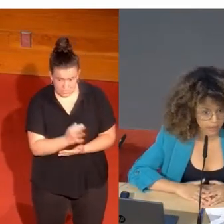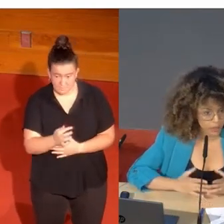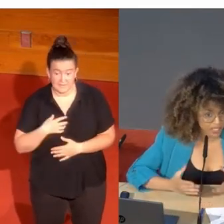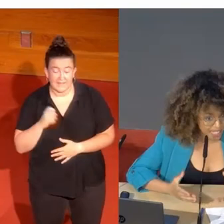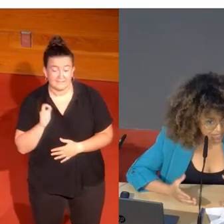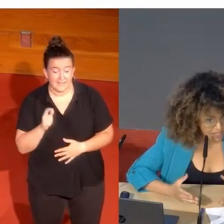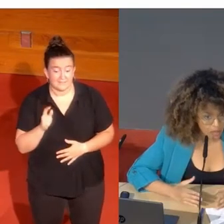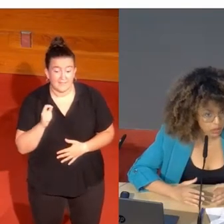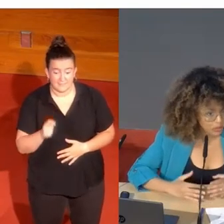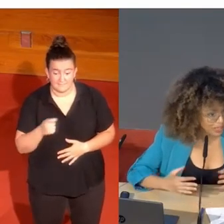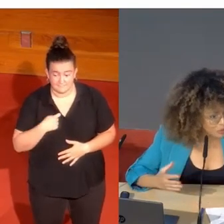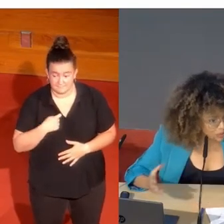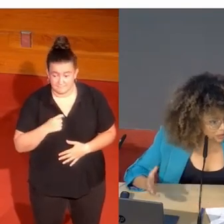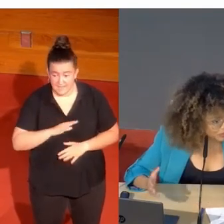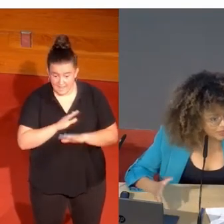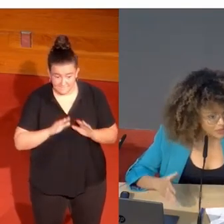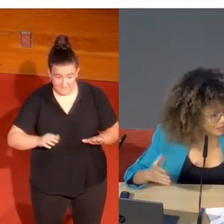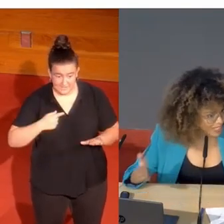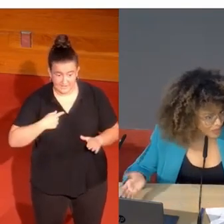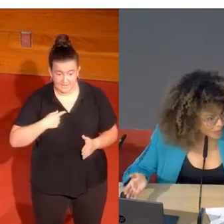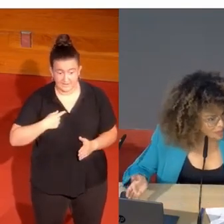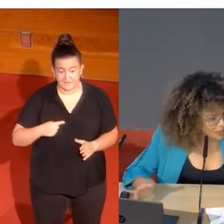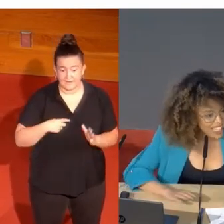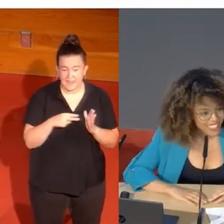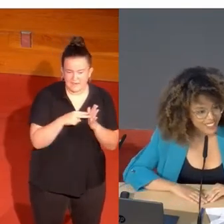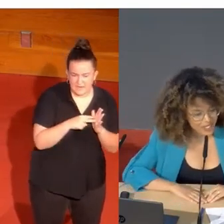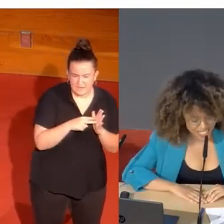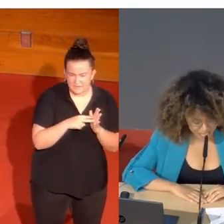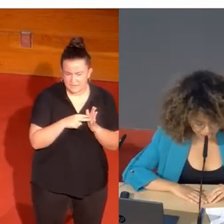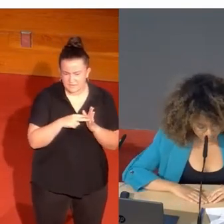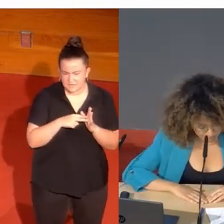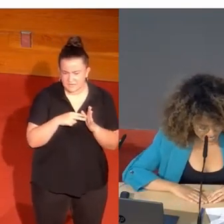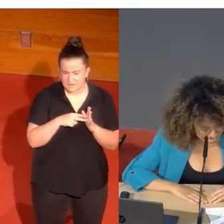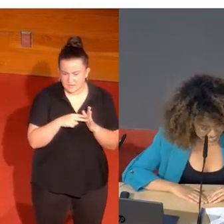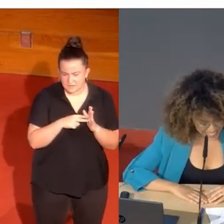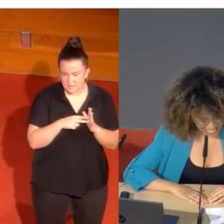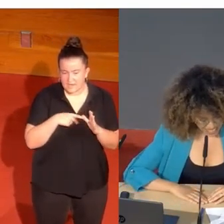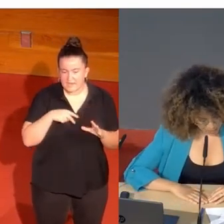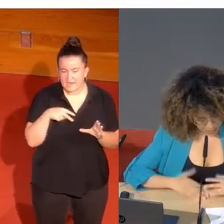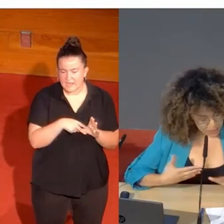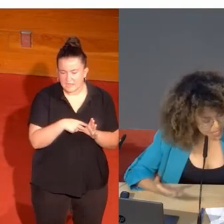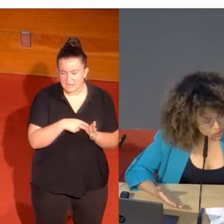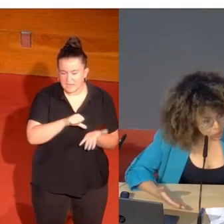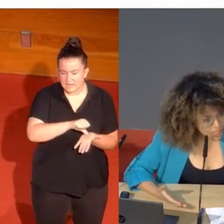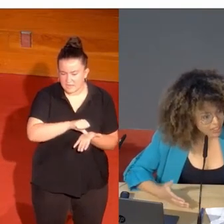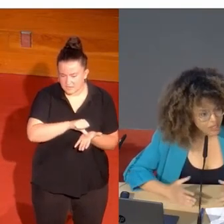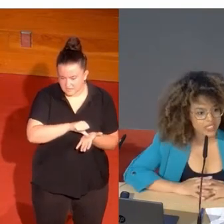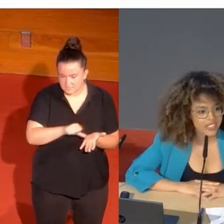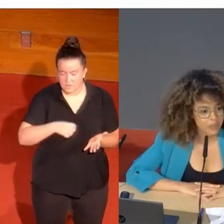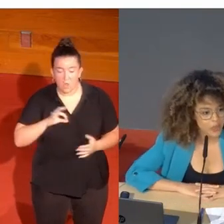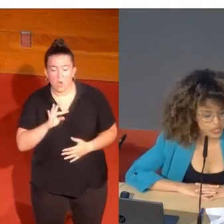sucede por ejemplo en Irak Aunque no queramos verlo y no se hable ahora mismo de lo que está pasando en Irak pero también en